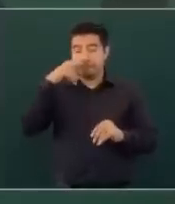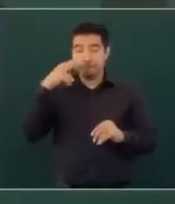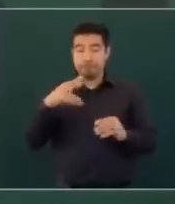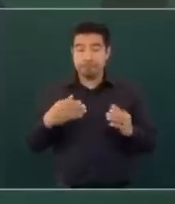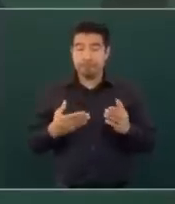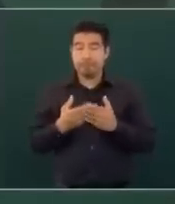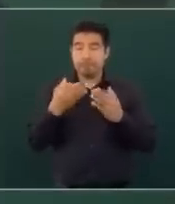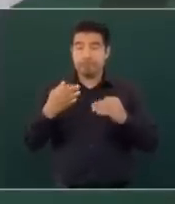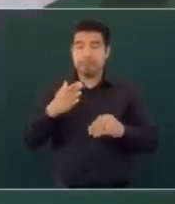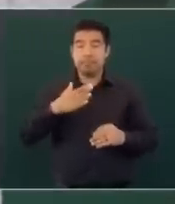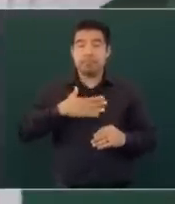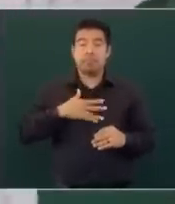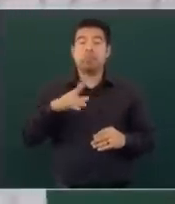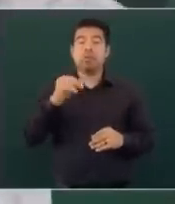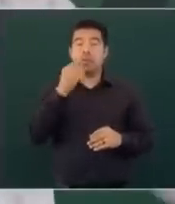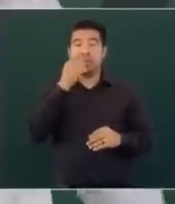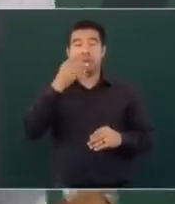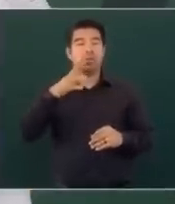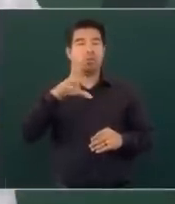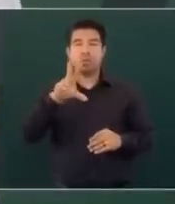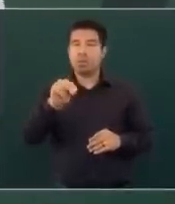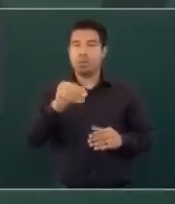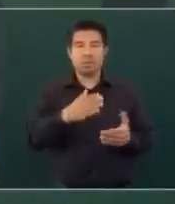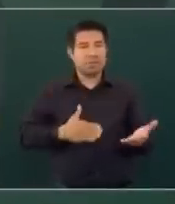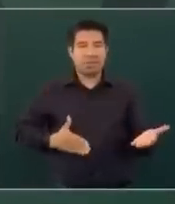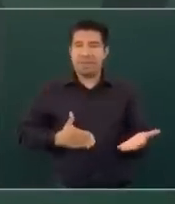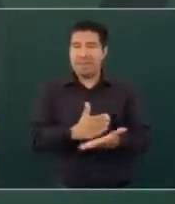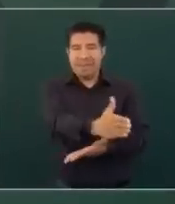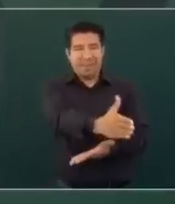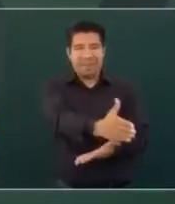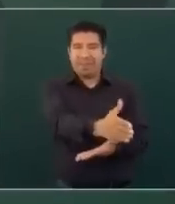no se metan a ese litigio,